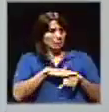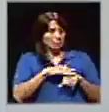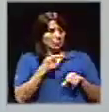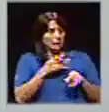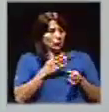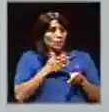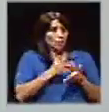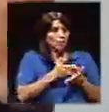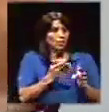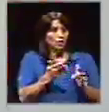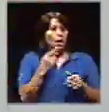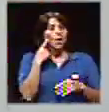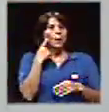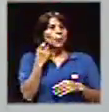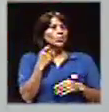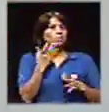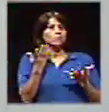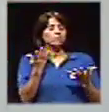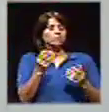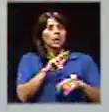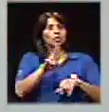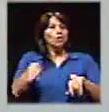porque normalmente, digamos,